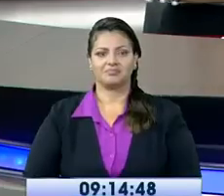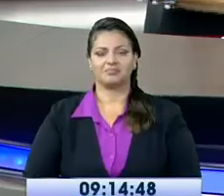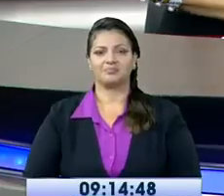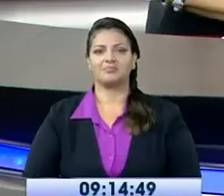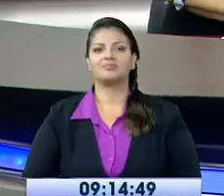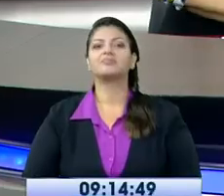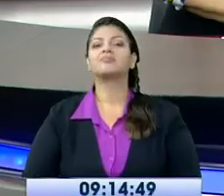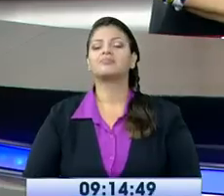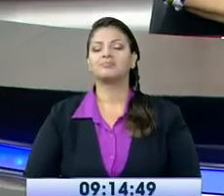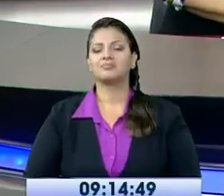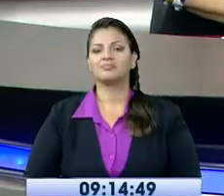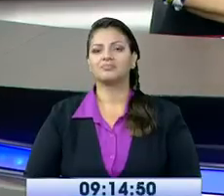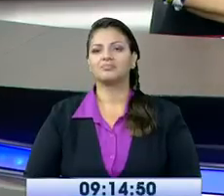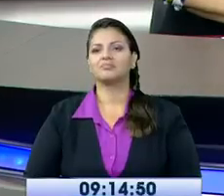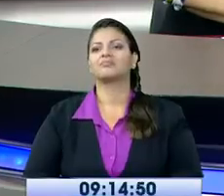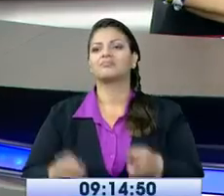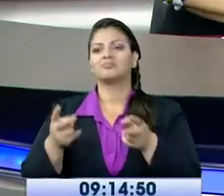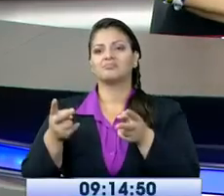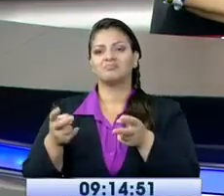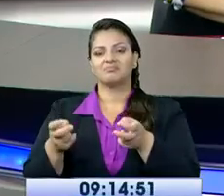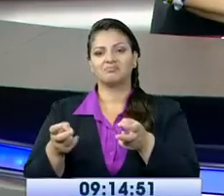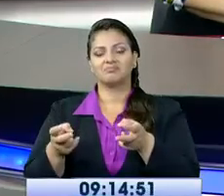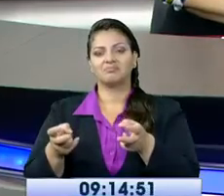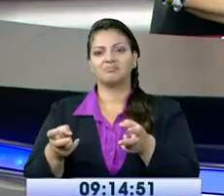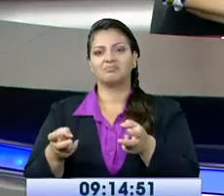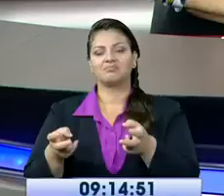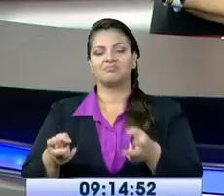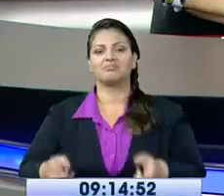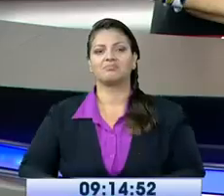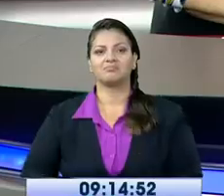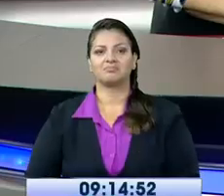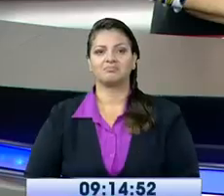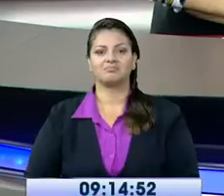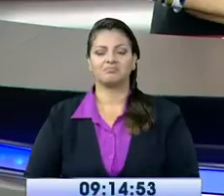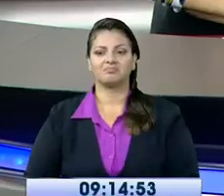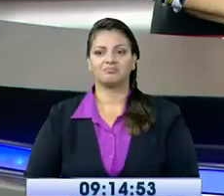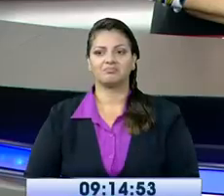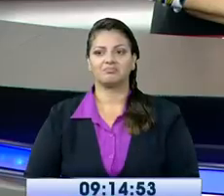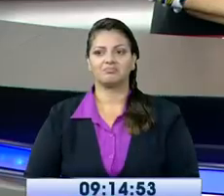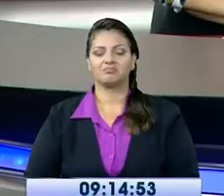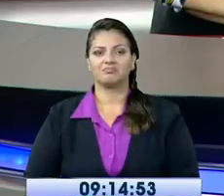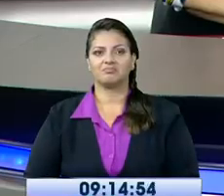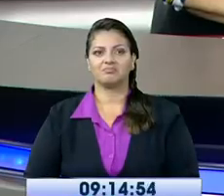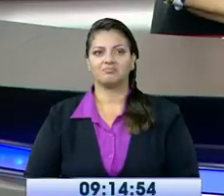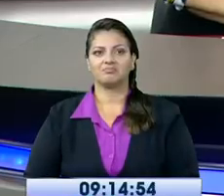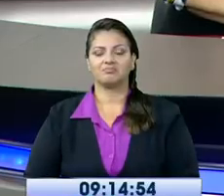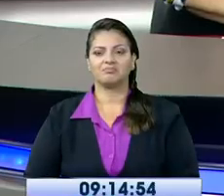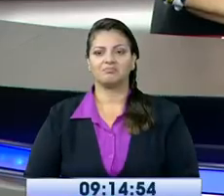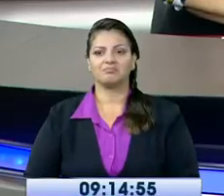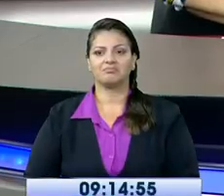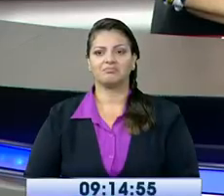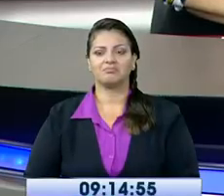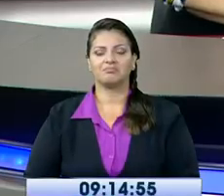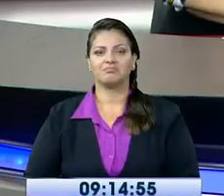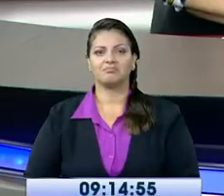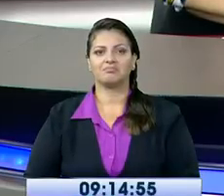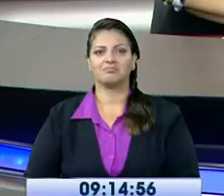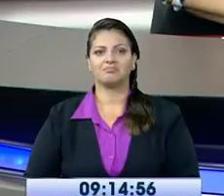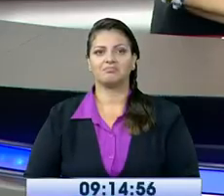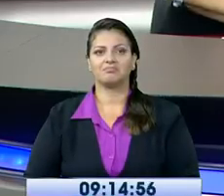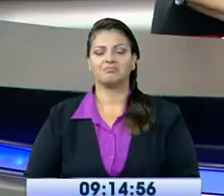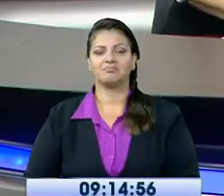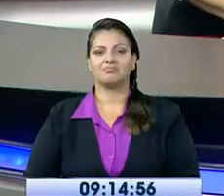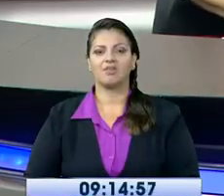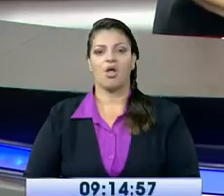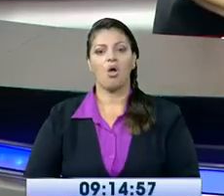que langostas. ¿Ah? ¿Oh? Un bien. Plato de langosta bien hecho en Galápagos, una langosta delicioso, pero deliciosa. O